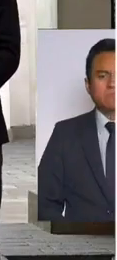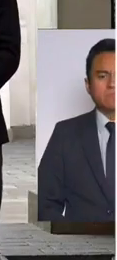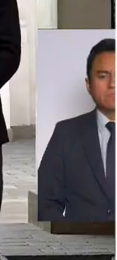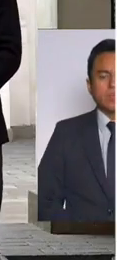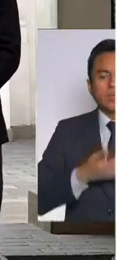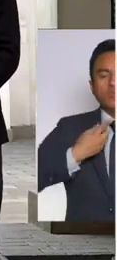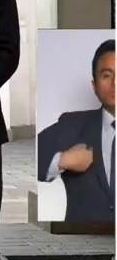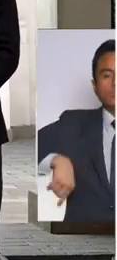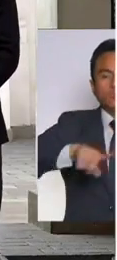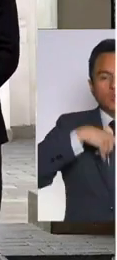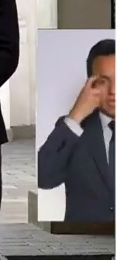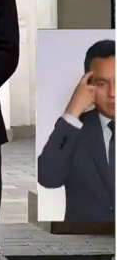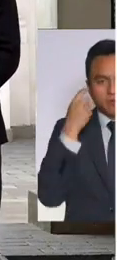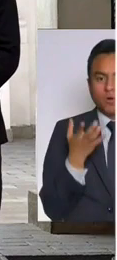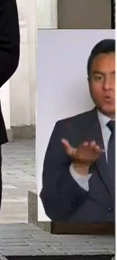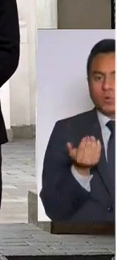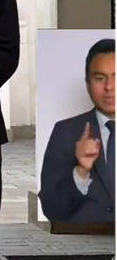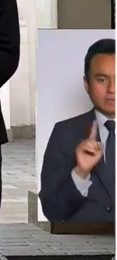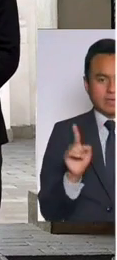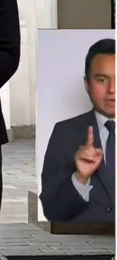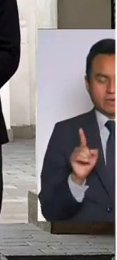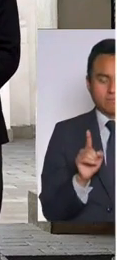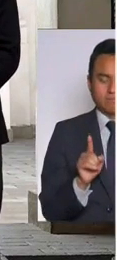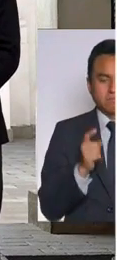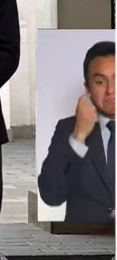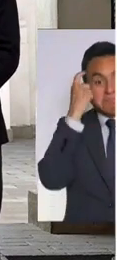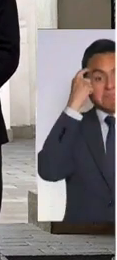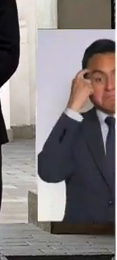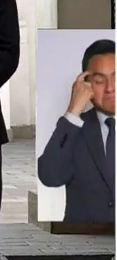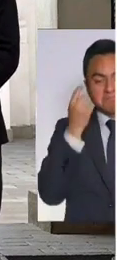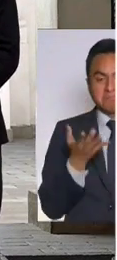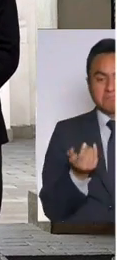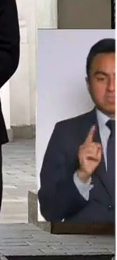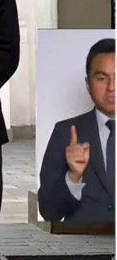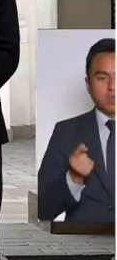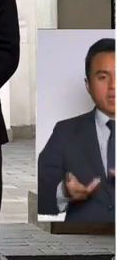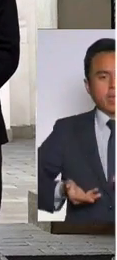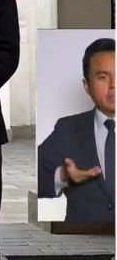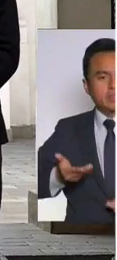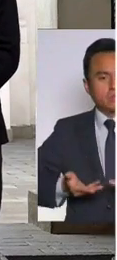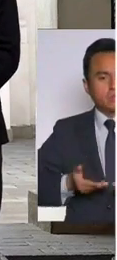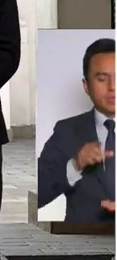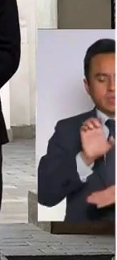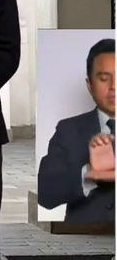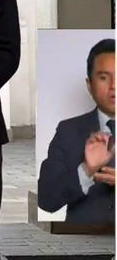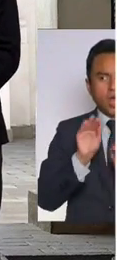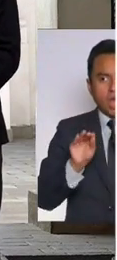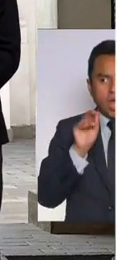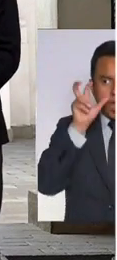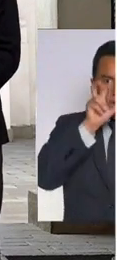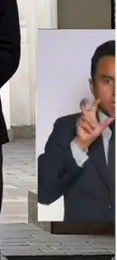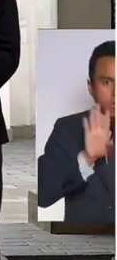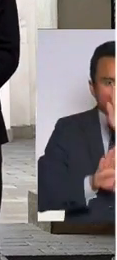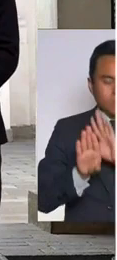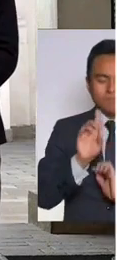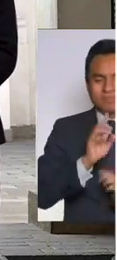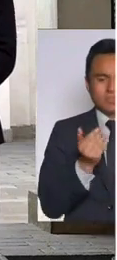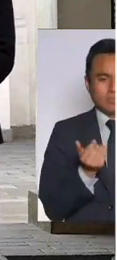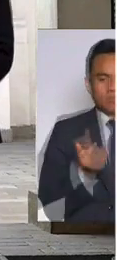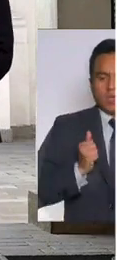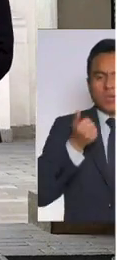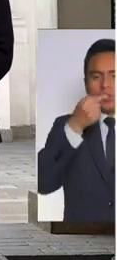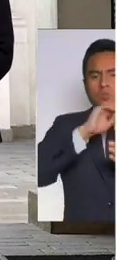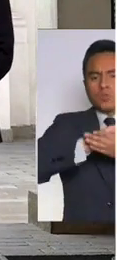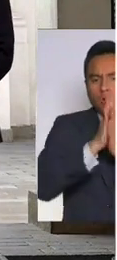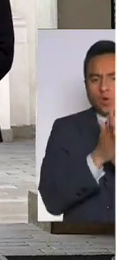si no hemos tenido en todos los gobiernos y en todos los ministerios del Interior que se han ejercido algún hecho ligado a Carabineros en los